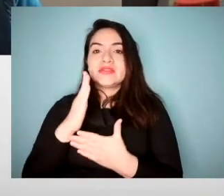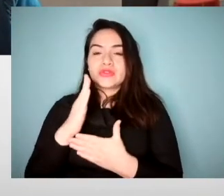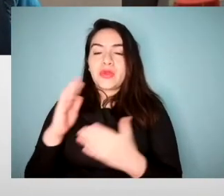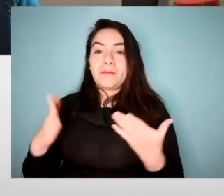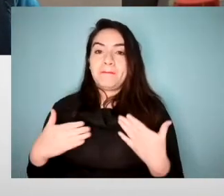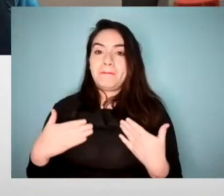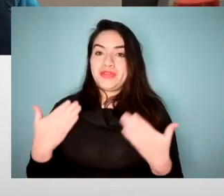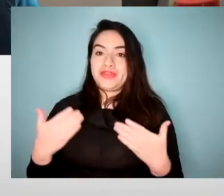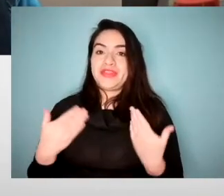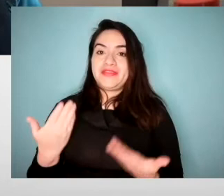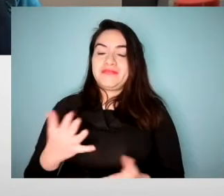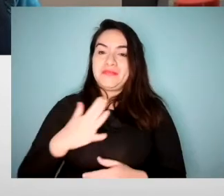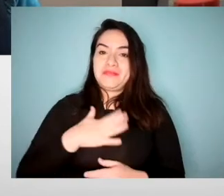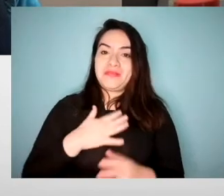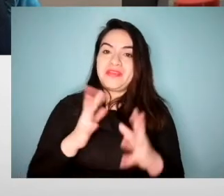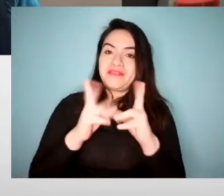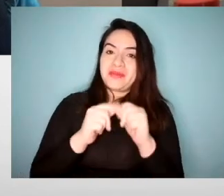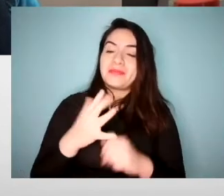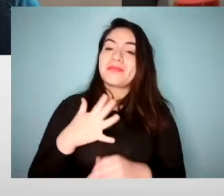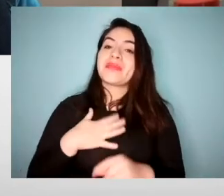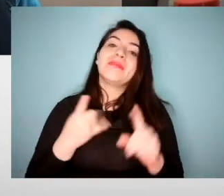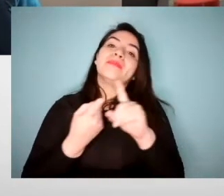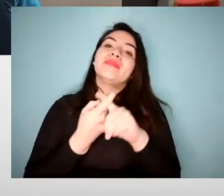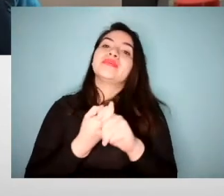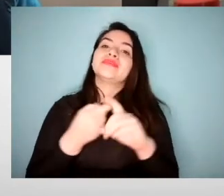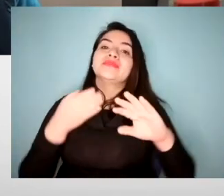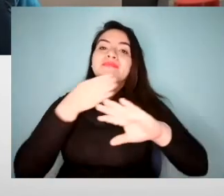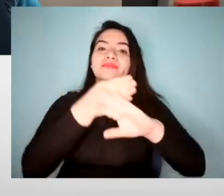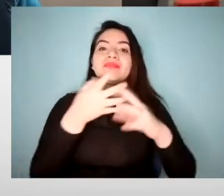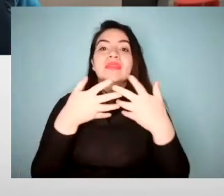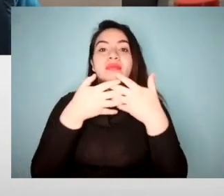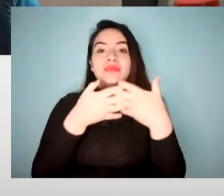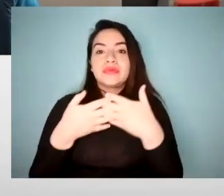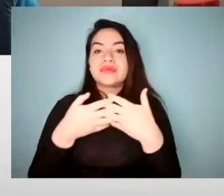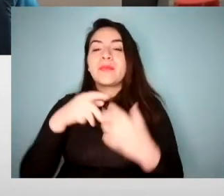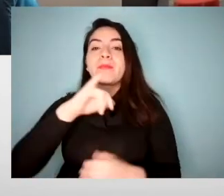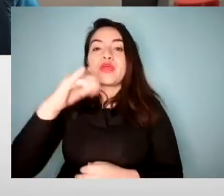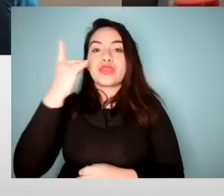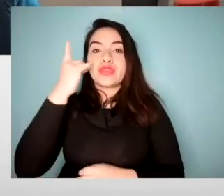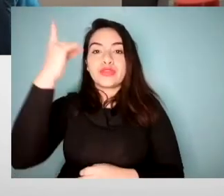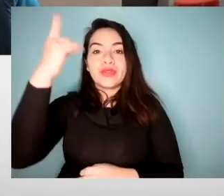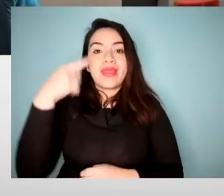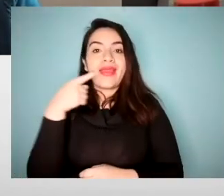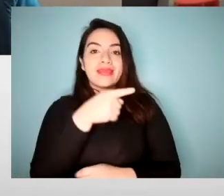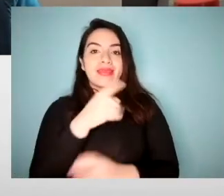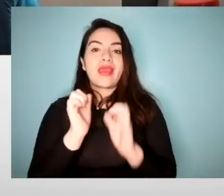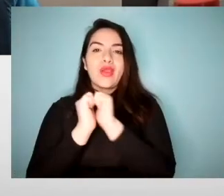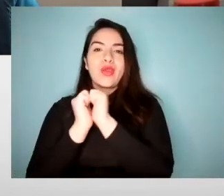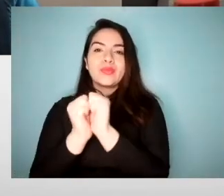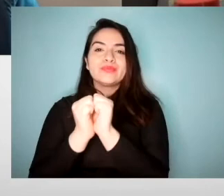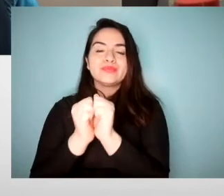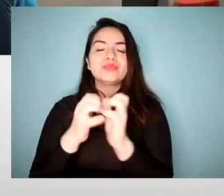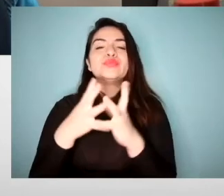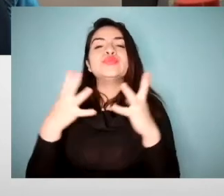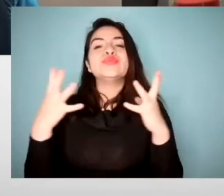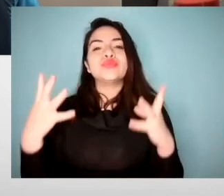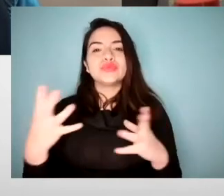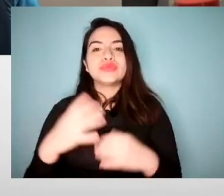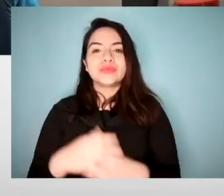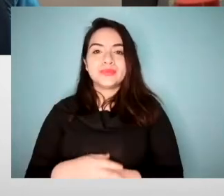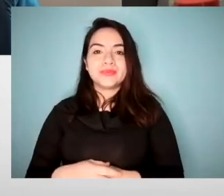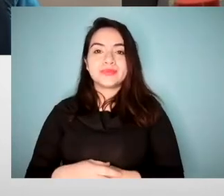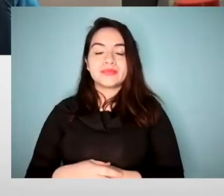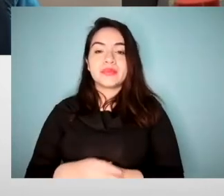como familia, con mi esposo irnos a Estados Unidos, él también hizo un postdoctorado allá, así que nos acompañamos bastante. Y estando en